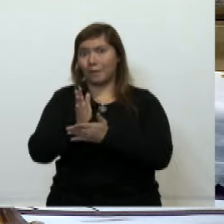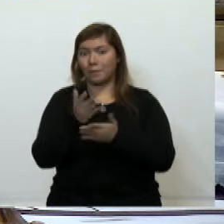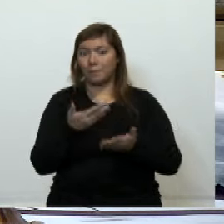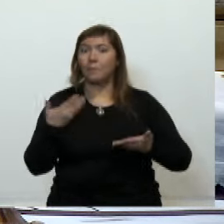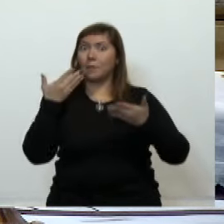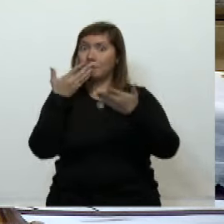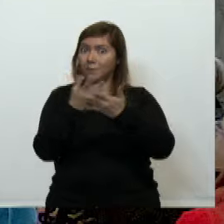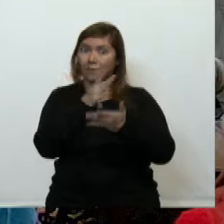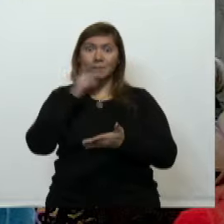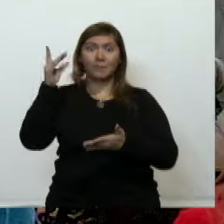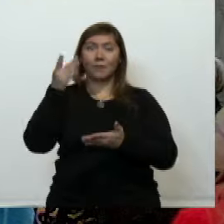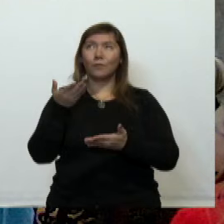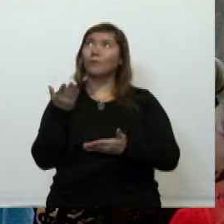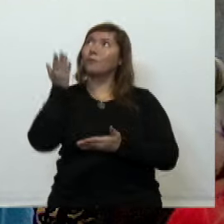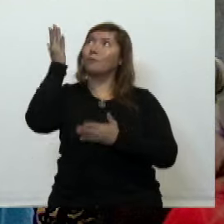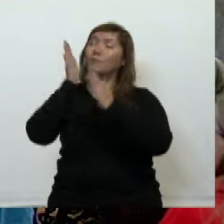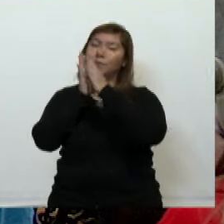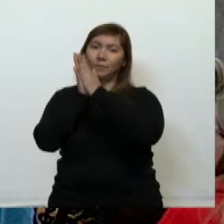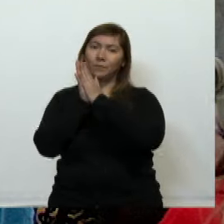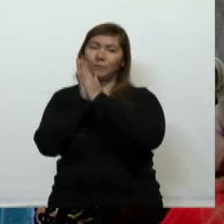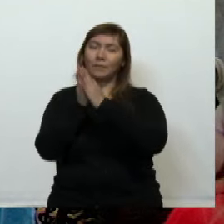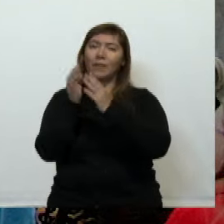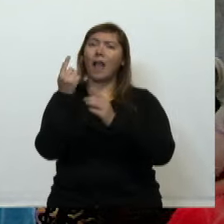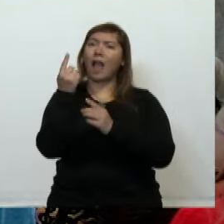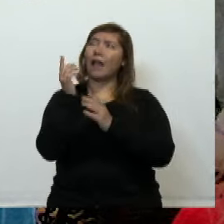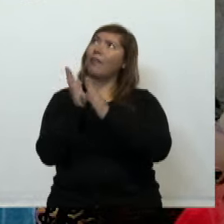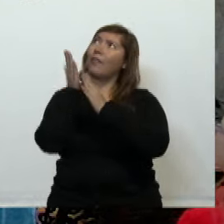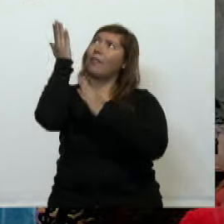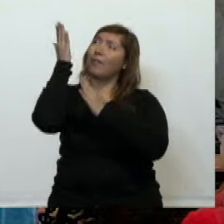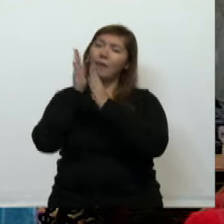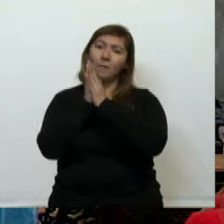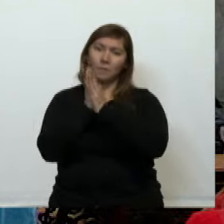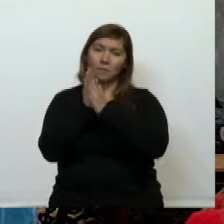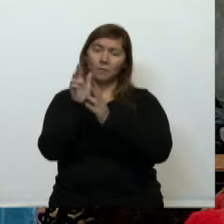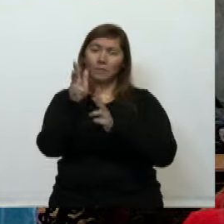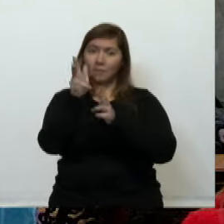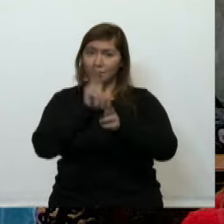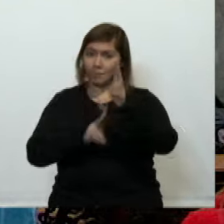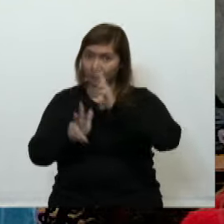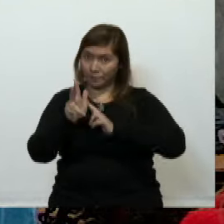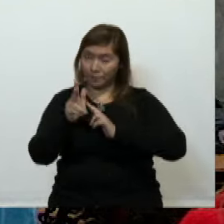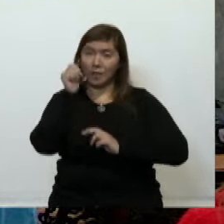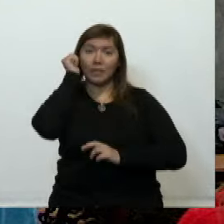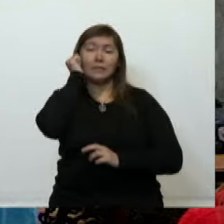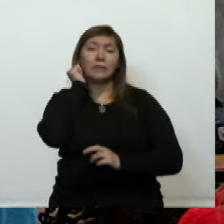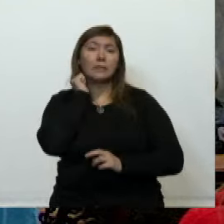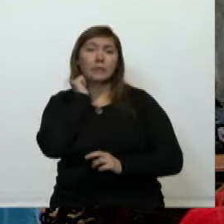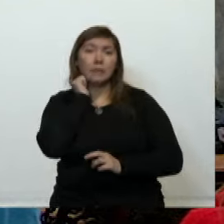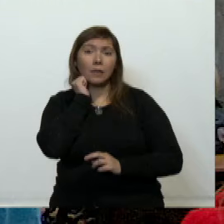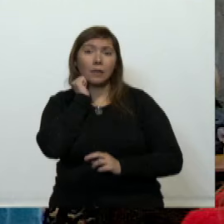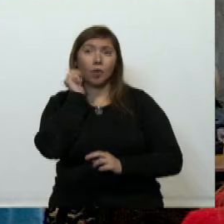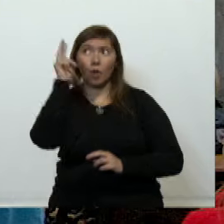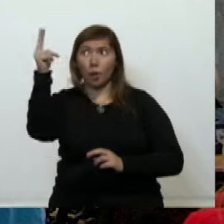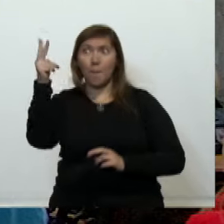nuestras intenciones. A cada intención respondemos: Señor, atiende nuestra